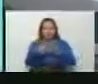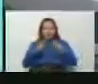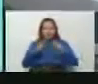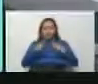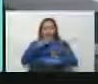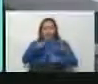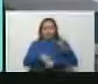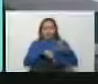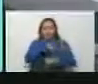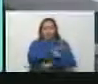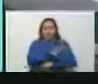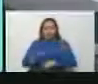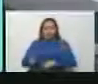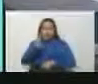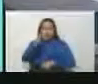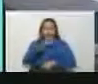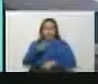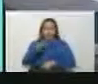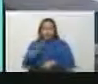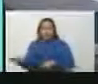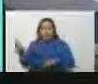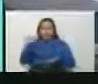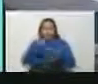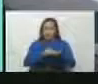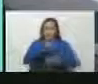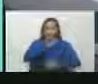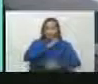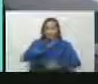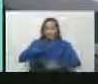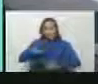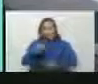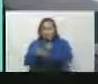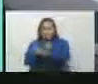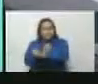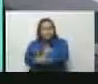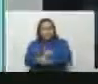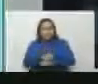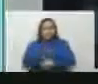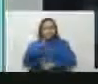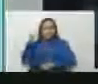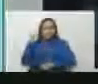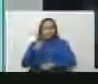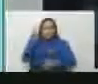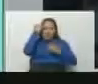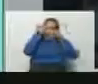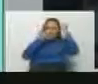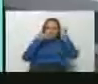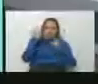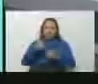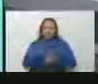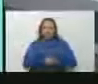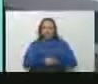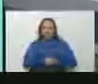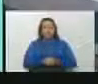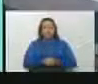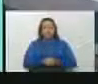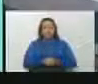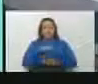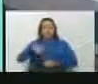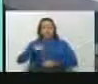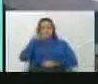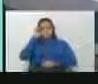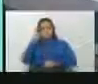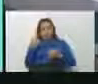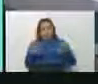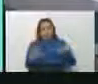los últimos 22 años, que se ha revivido el patriotismo, el bolivarianismo, da a entender que